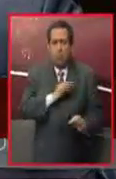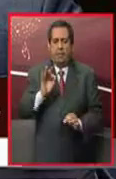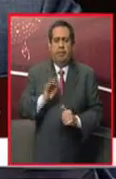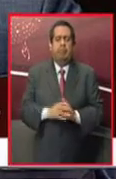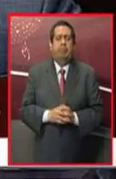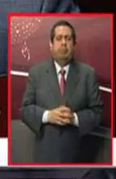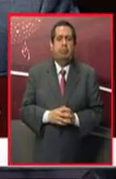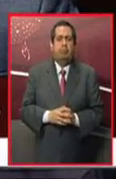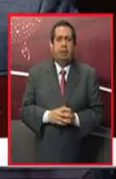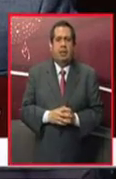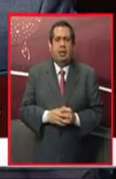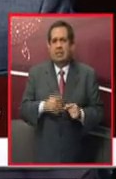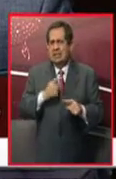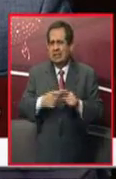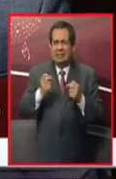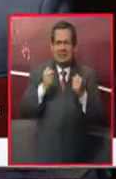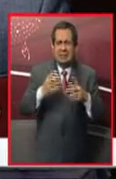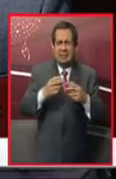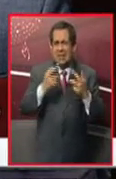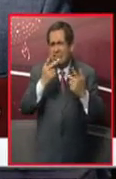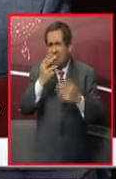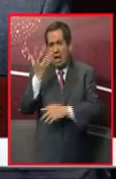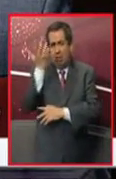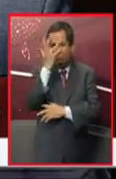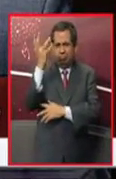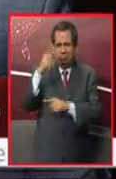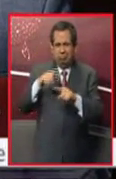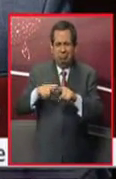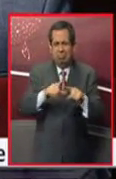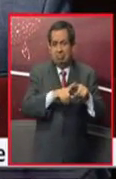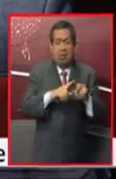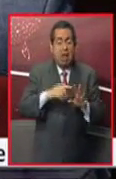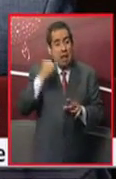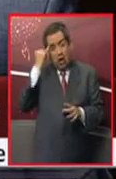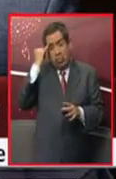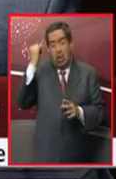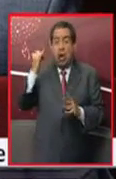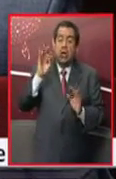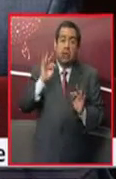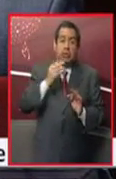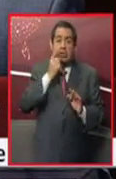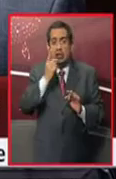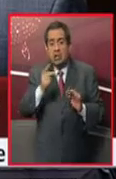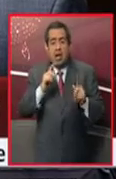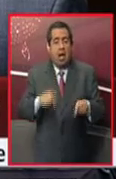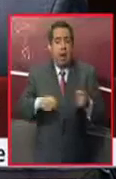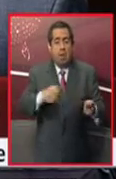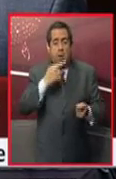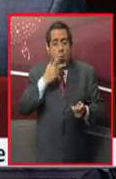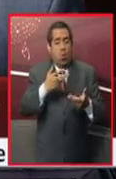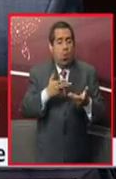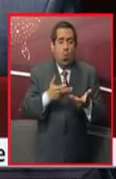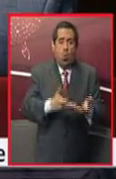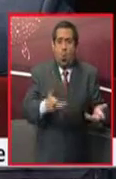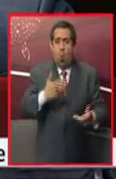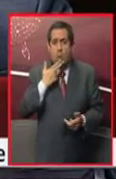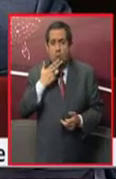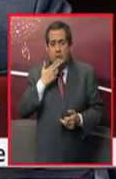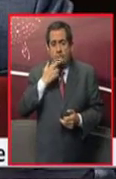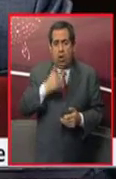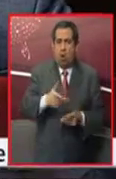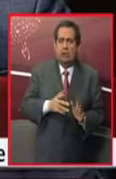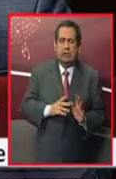Hemos destruido una gran cantidad de nuestros recursos forestales en aras generalmente de darle un uso diverso al